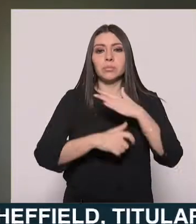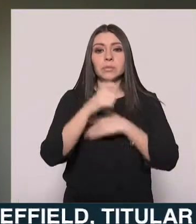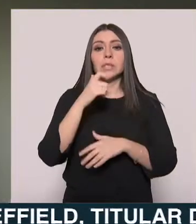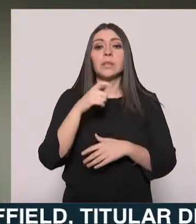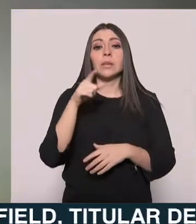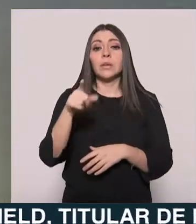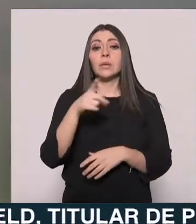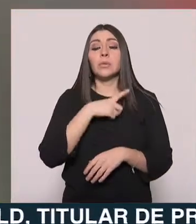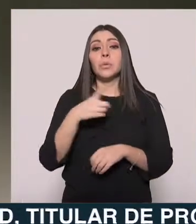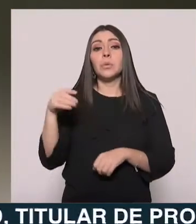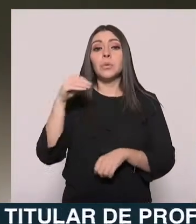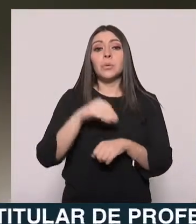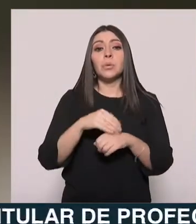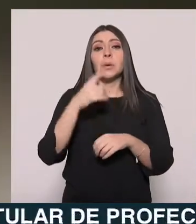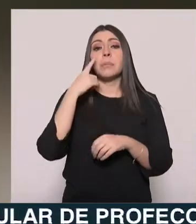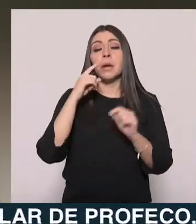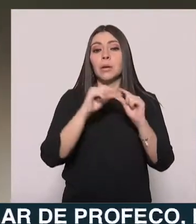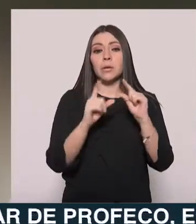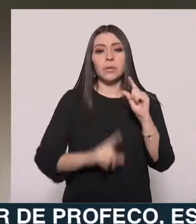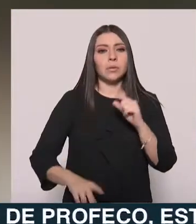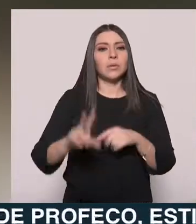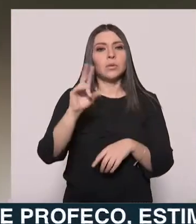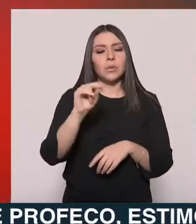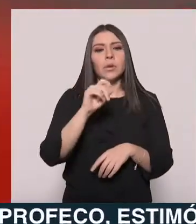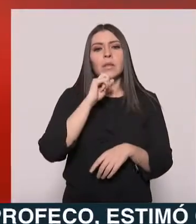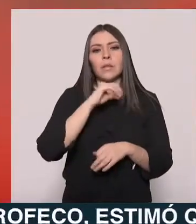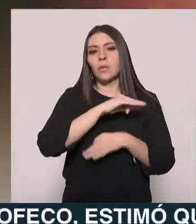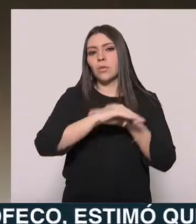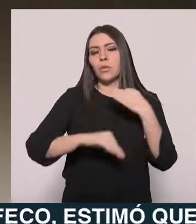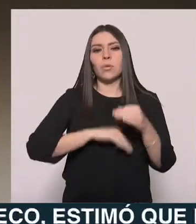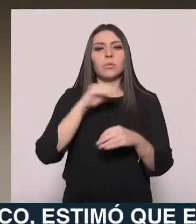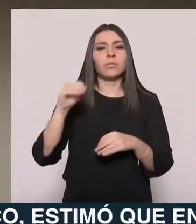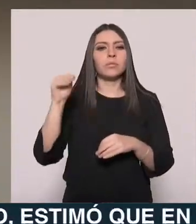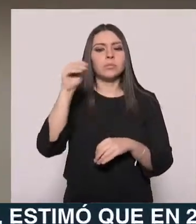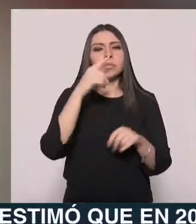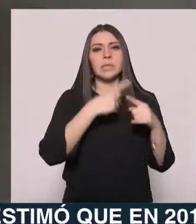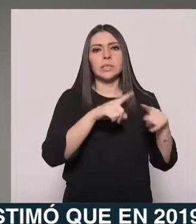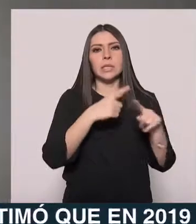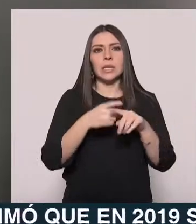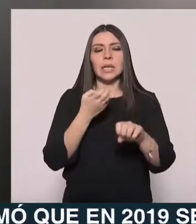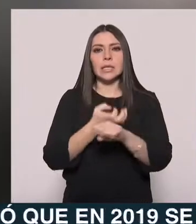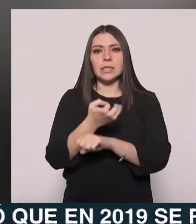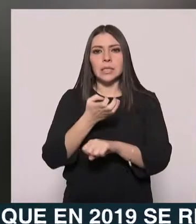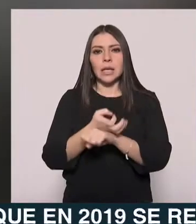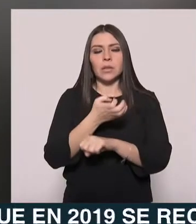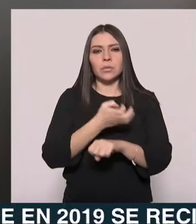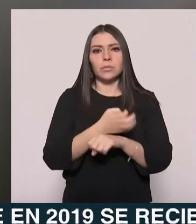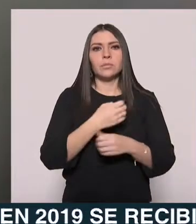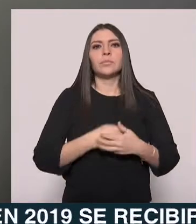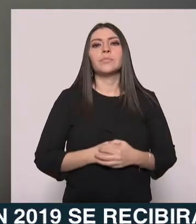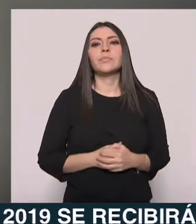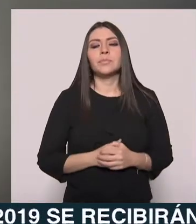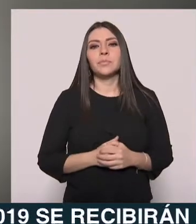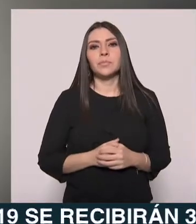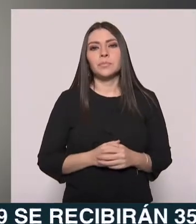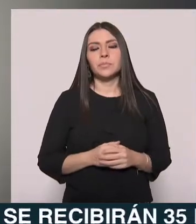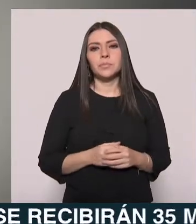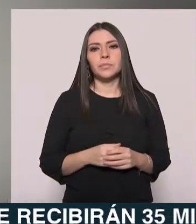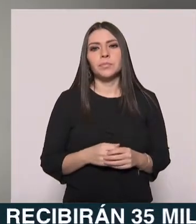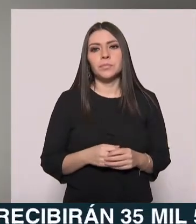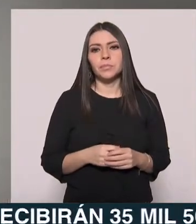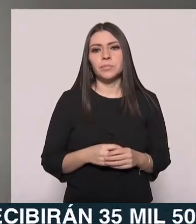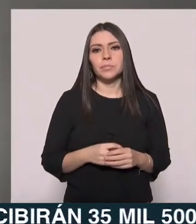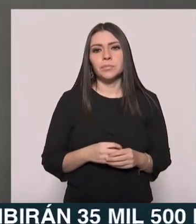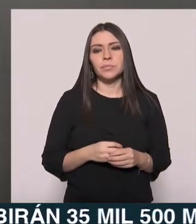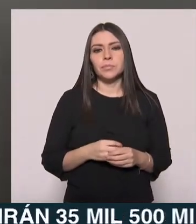solo incluimos a nivel federal, sino que incluimos a todas las entidades federativas, y en eso se nos ha ido la vida estos últimos años. Dentro de este